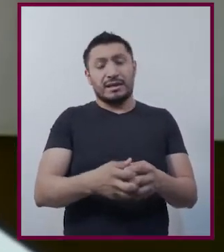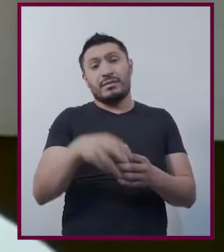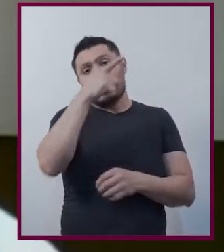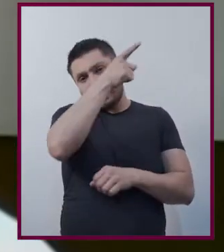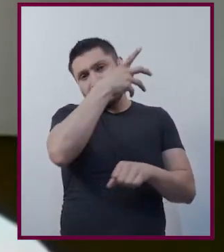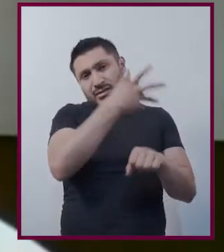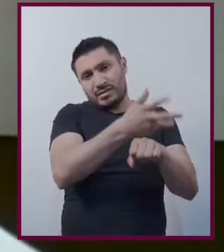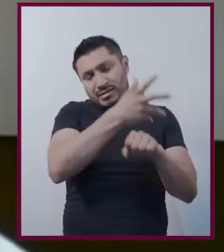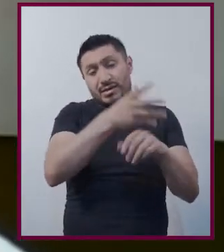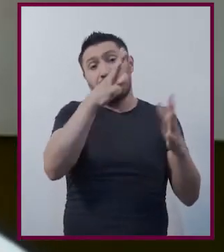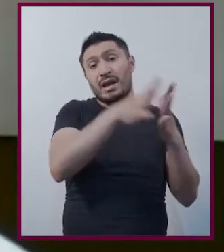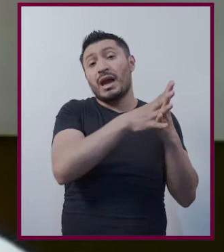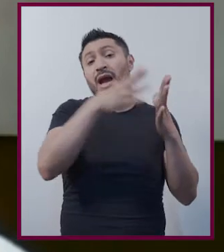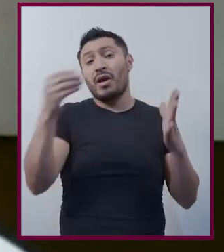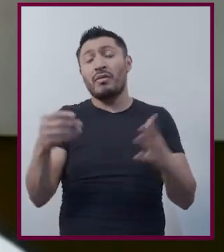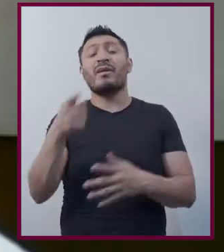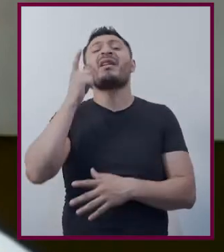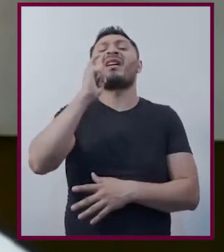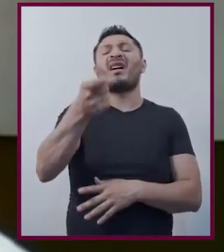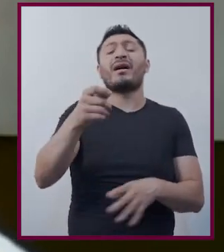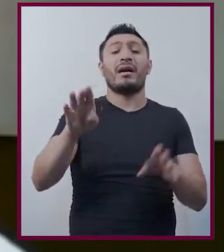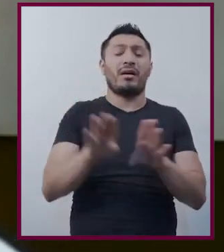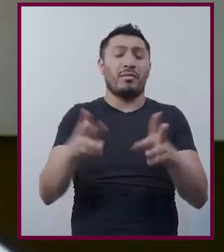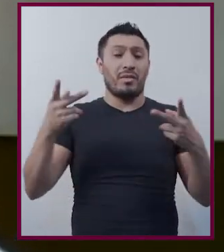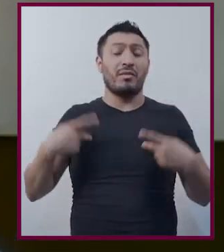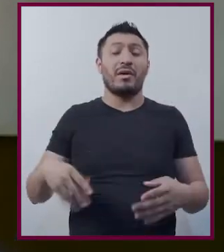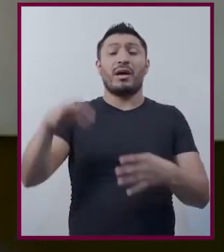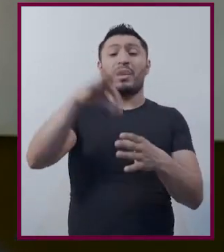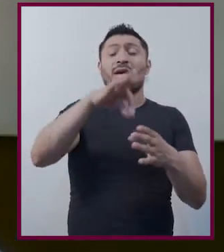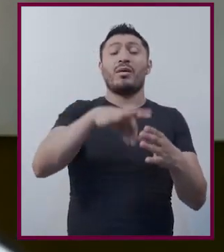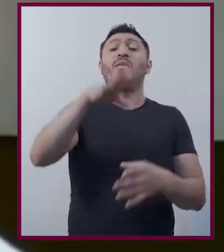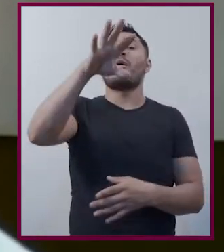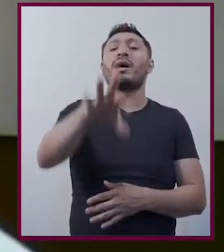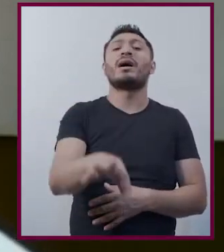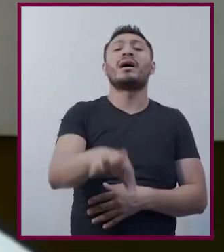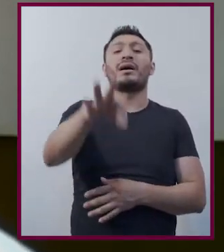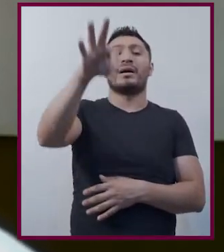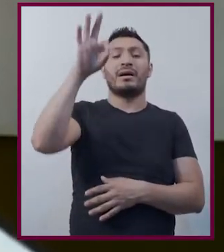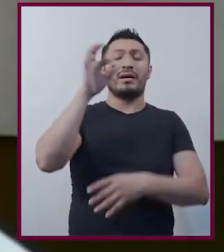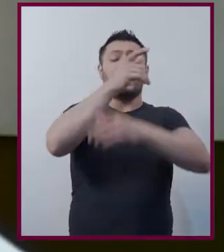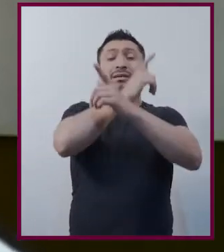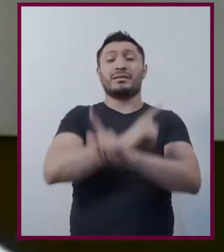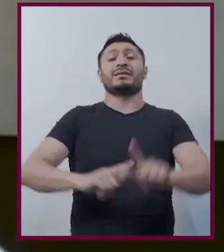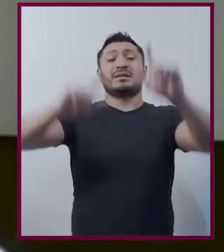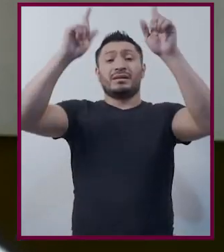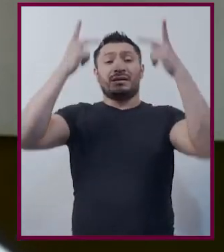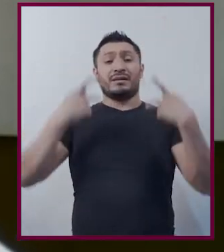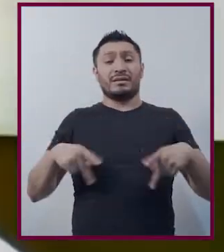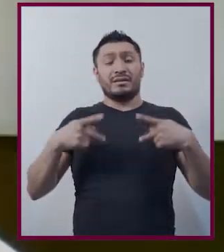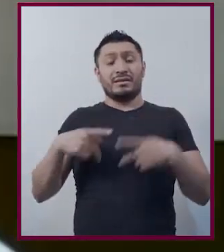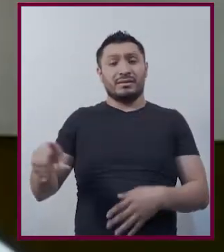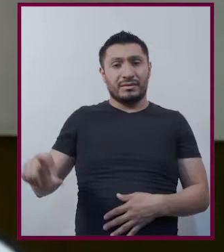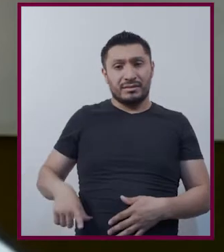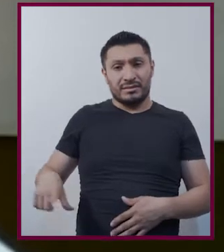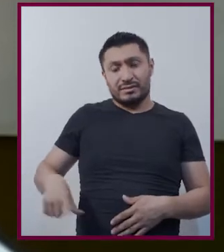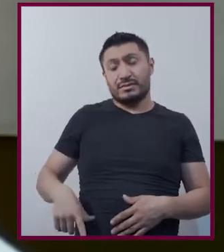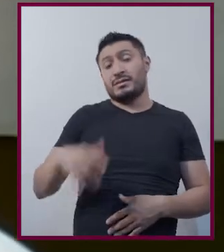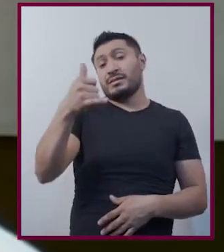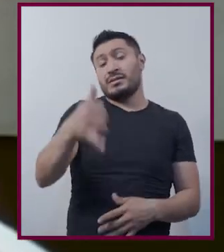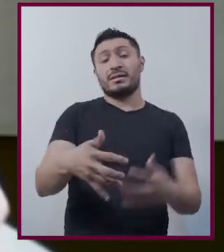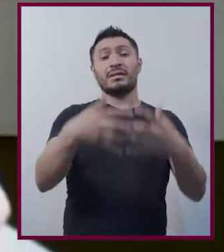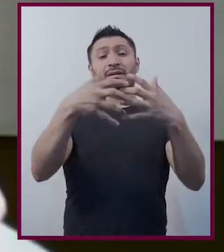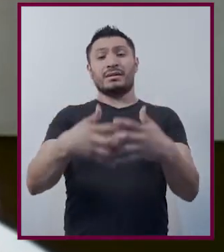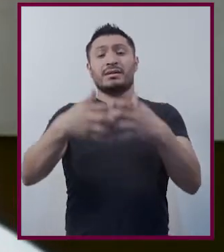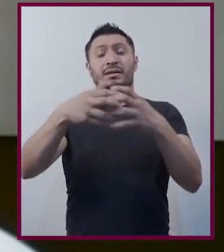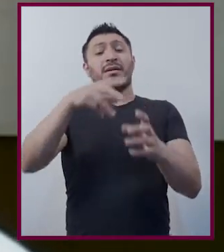sistema donde la población vota y elige libremente a sus gobernantes. Y es un sistema